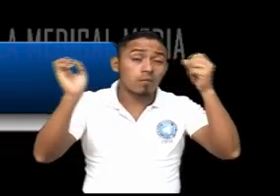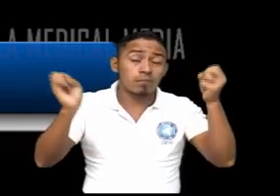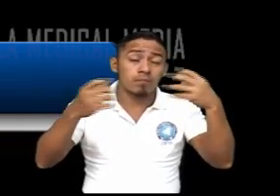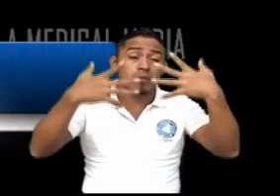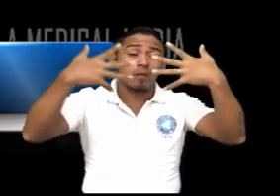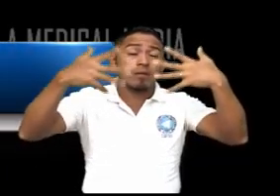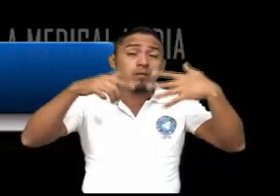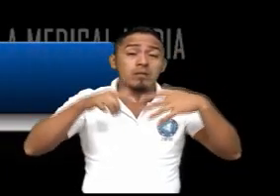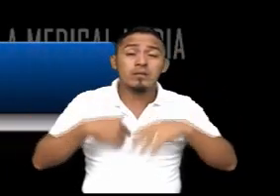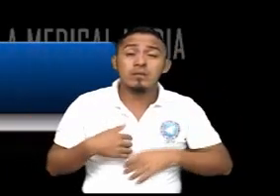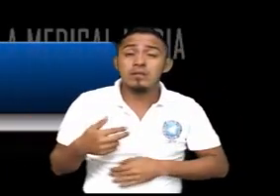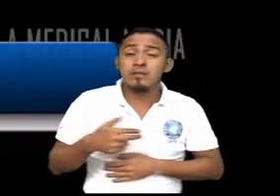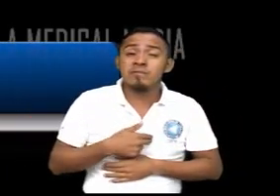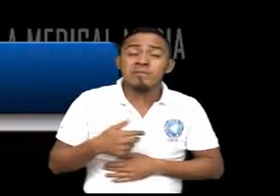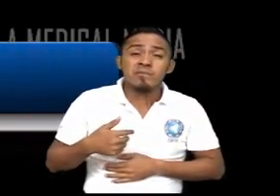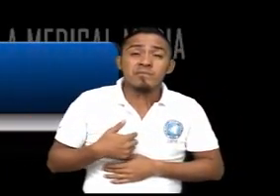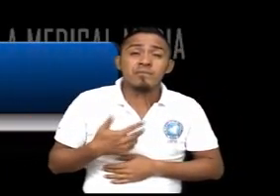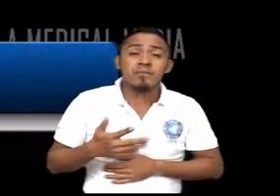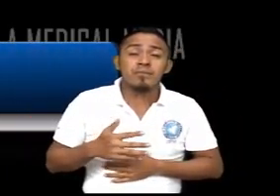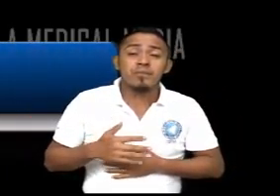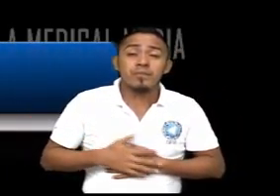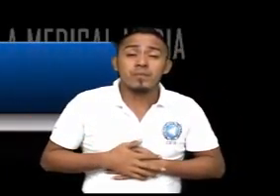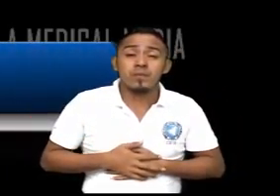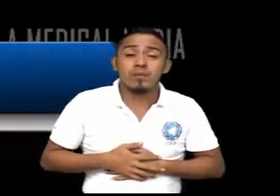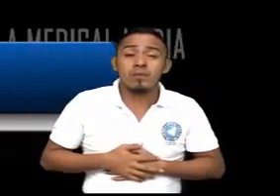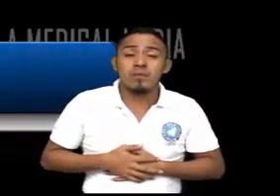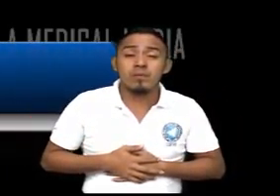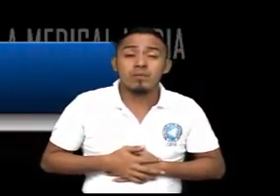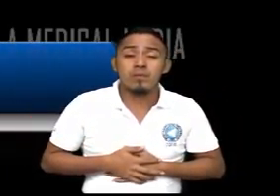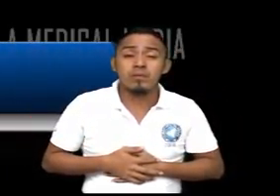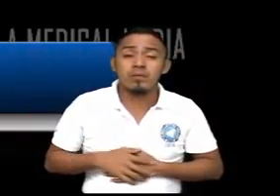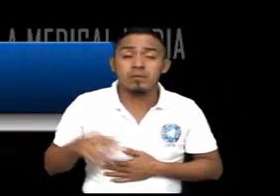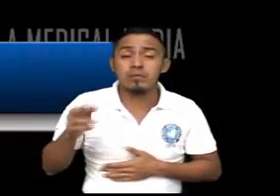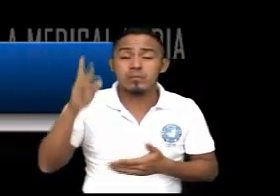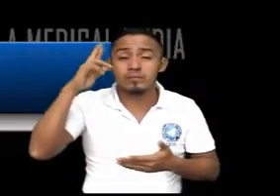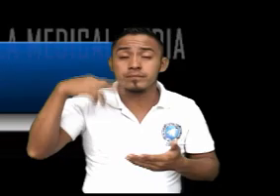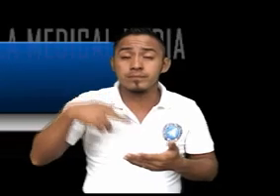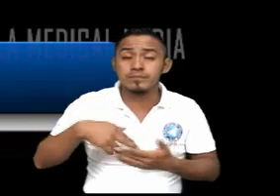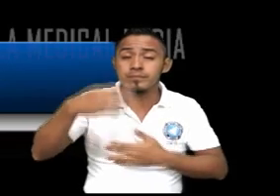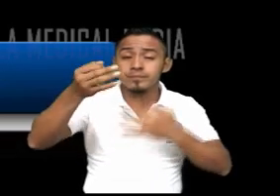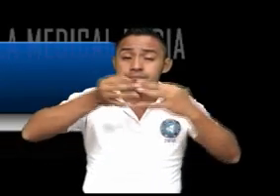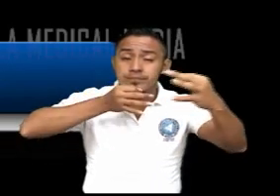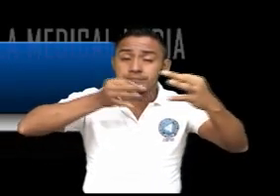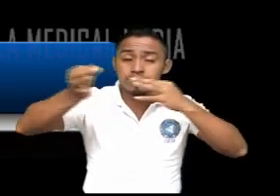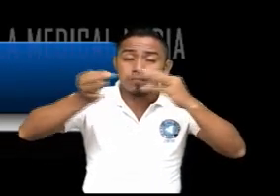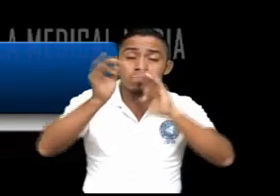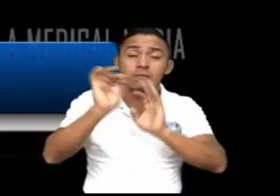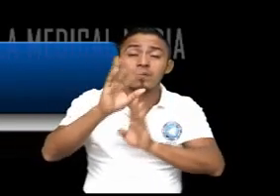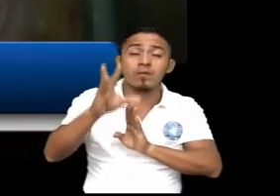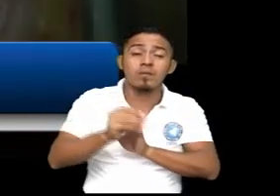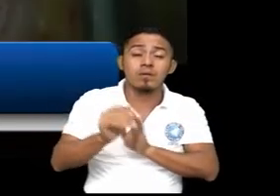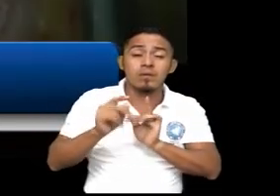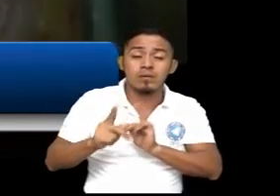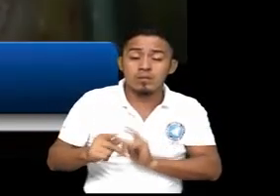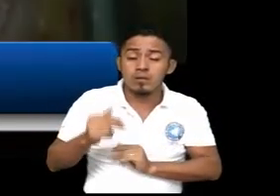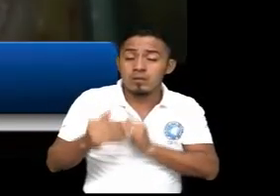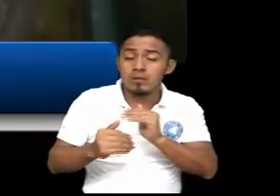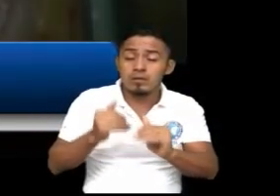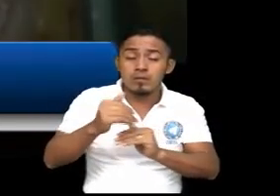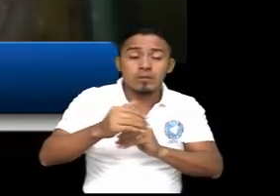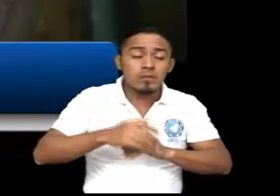ustedes operan la catarata. Son patológicas. Hábleme de ese programa, doctora. ¿A cuántas personas han beneficiado? Sí, por